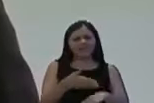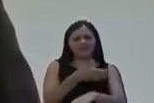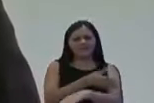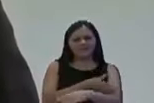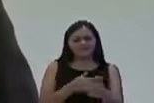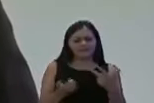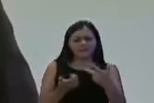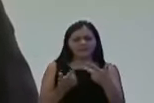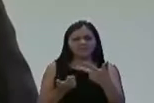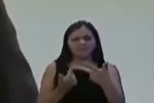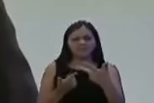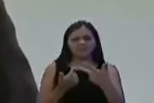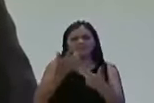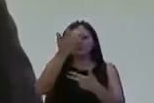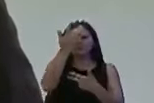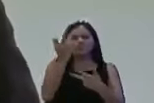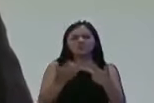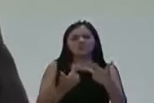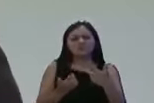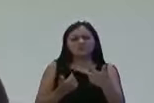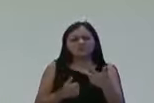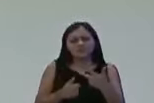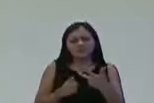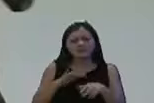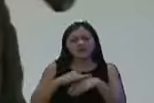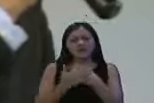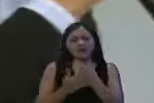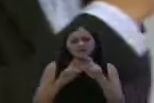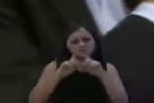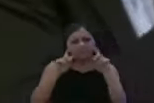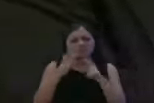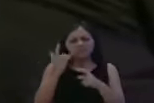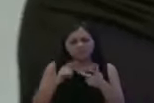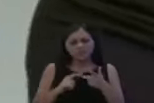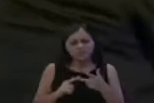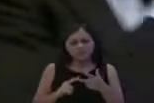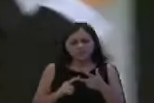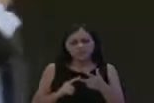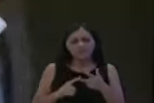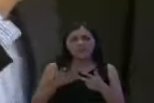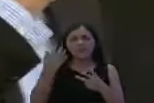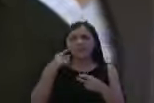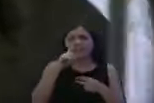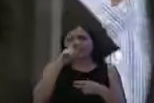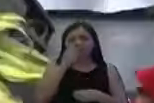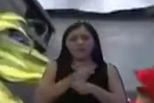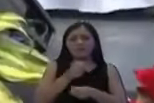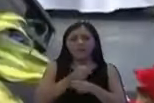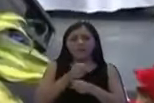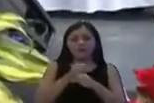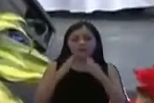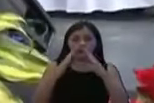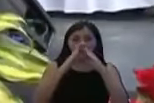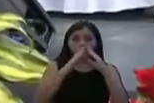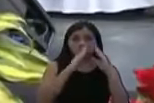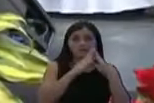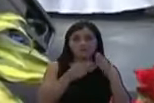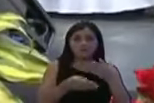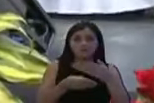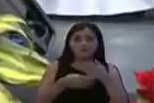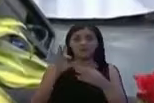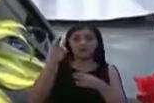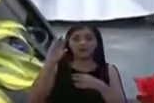Ho ya Se olvidaron Por qué no sabía salían de luto cuando sus empleadas domésticas le pagaban 8